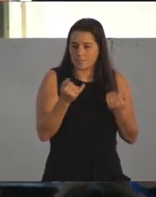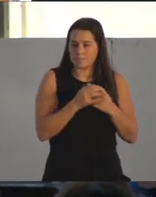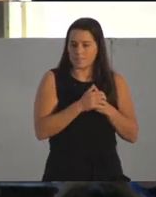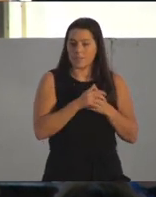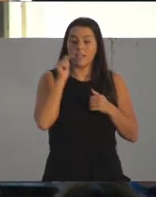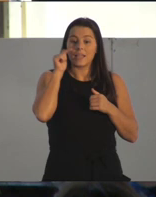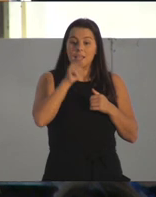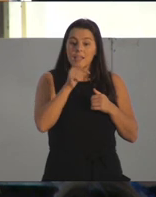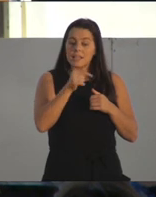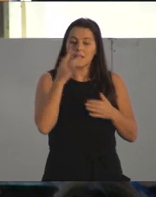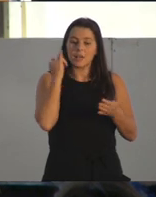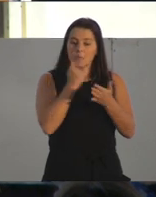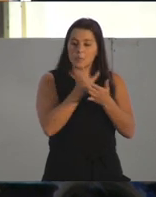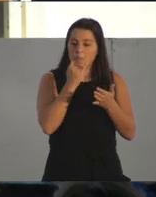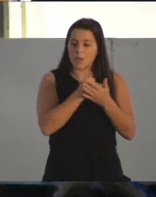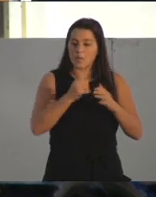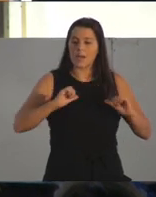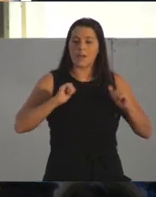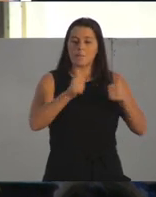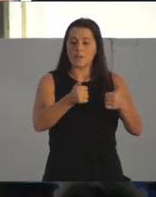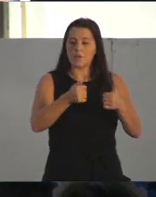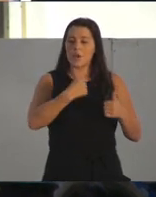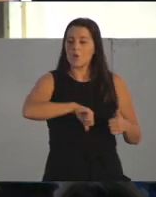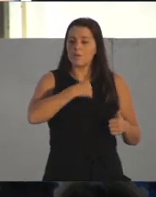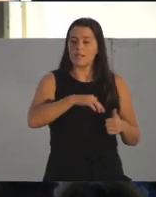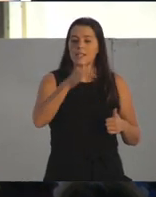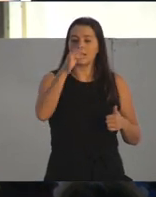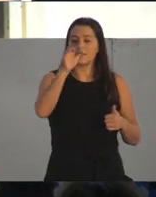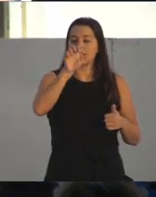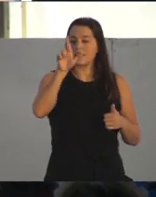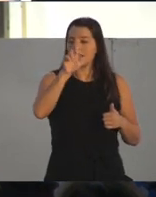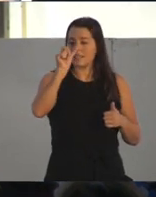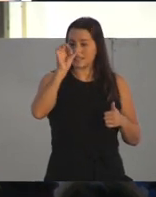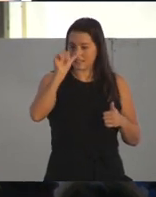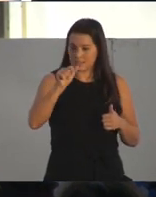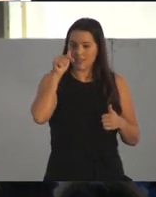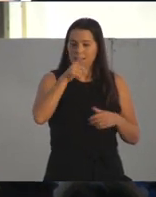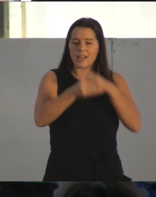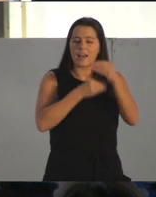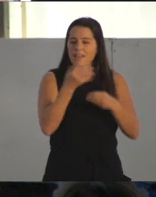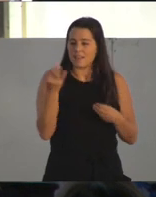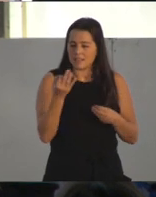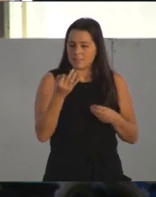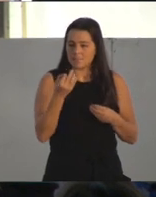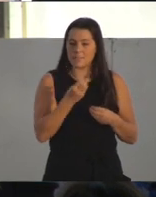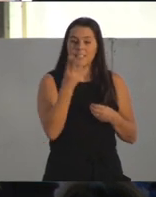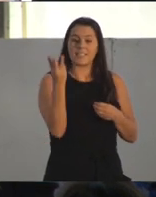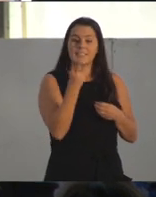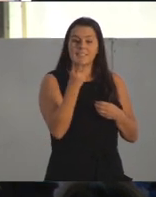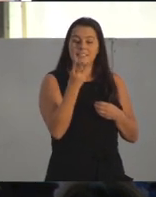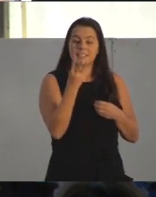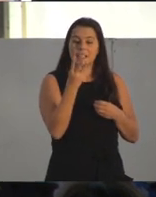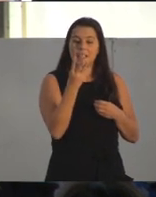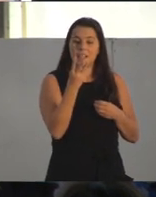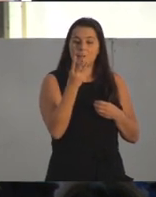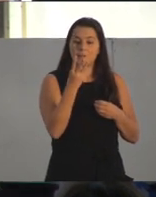doctor Pérez Clavé en el hospital de Tarrasa. Y se trata de probar con 3 líquidos distintos, con 3 volúmenes distintos,